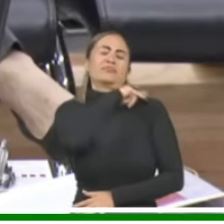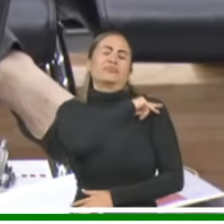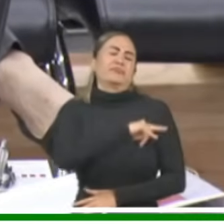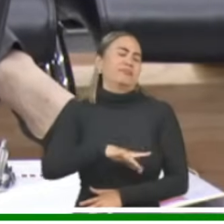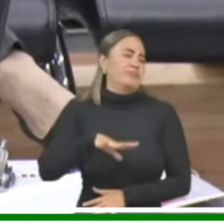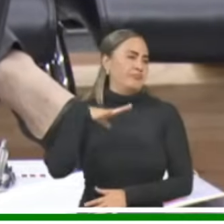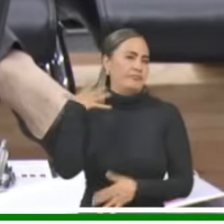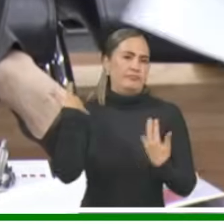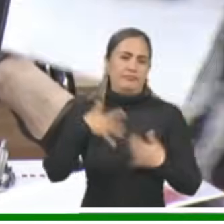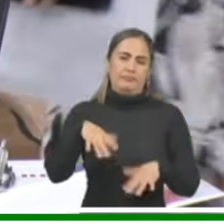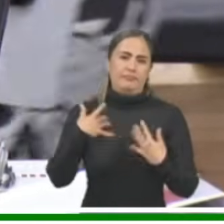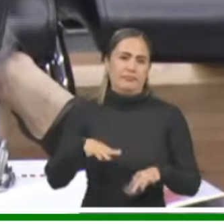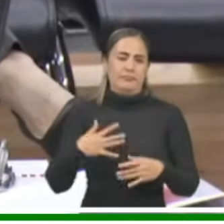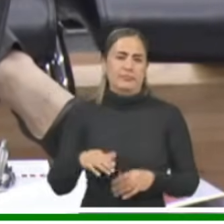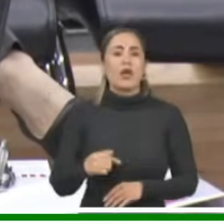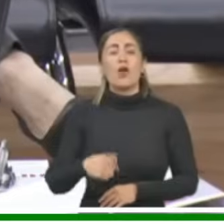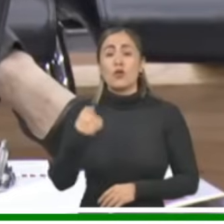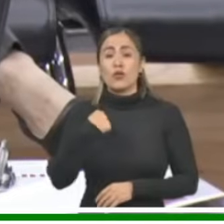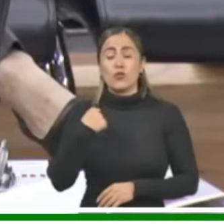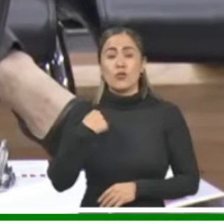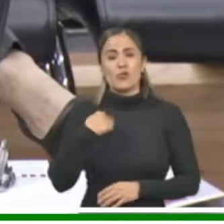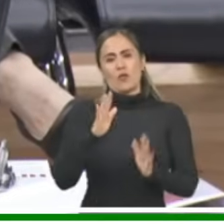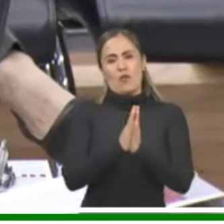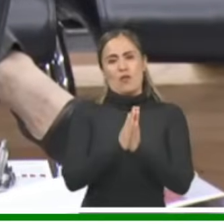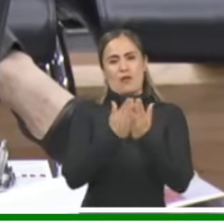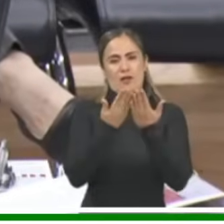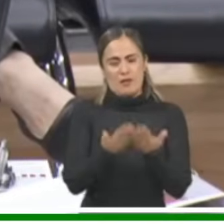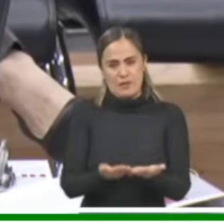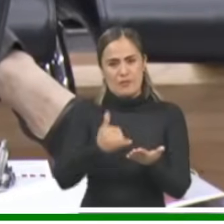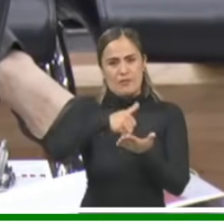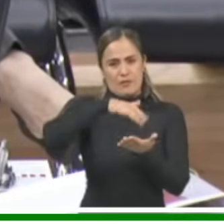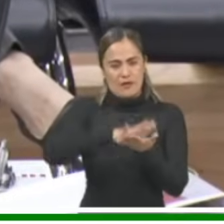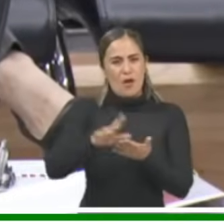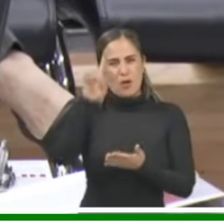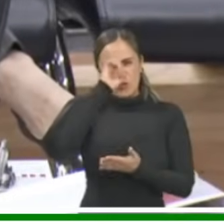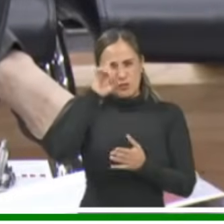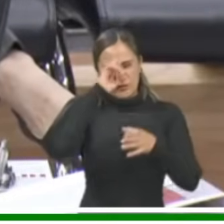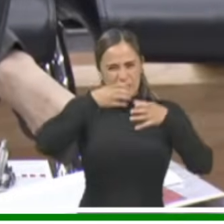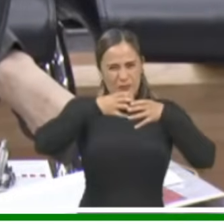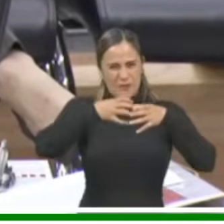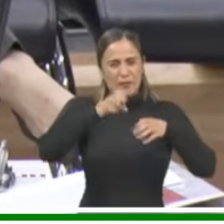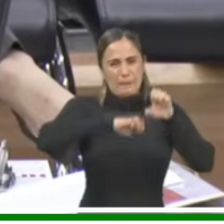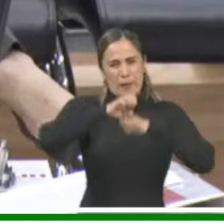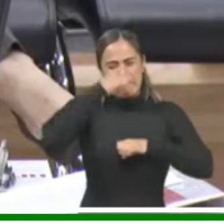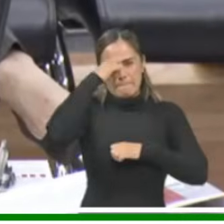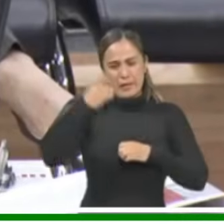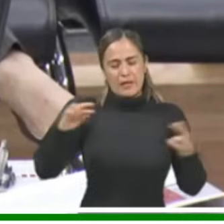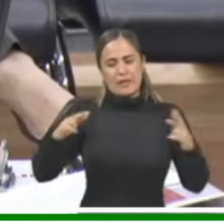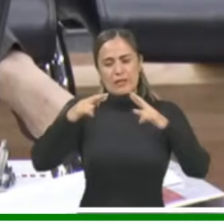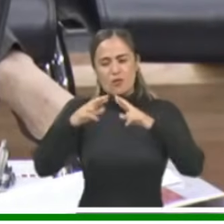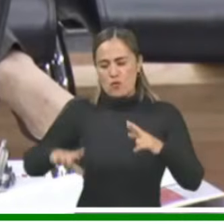impresionante. Le regalaría algunos libros que ha publicado el Consejo Editorial para fortalecer su visión del Estado laico, pero creo